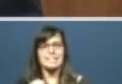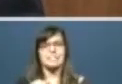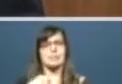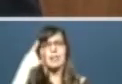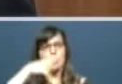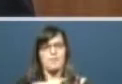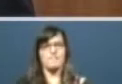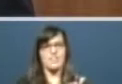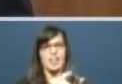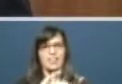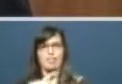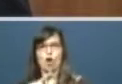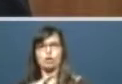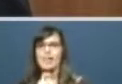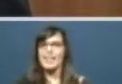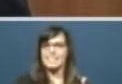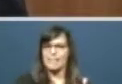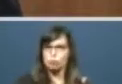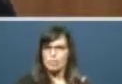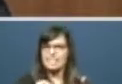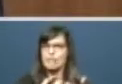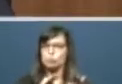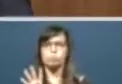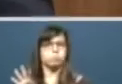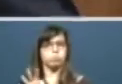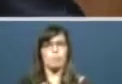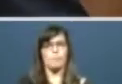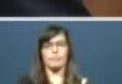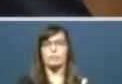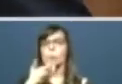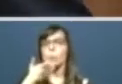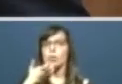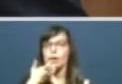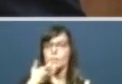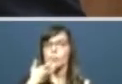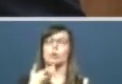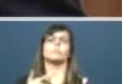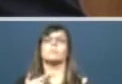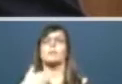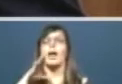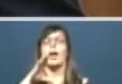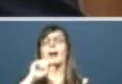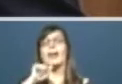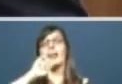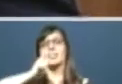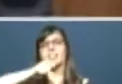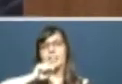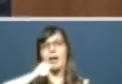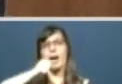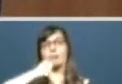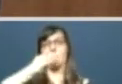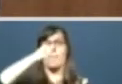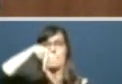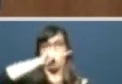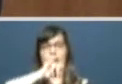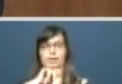ajustadas a sus características y necesidades es el caso de los firmados con caixabank y con banco santander y los suscritos también